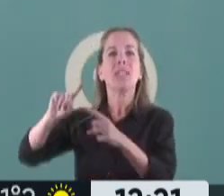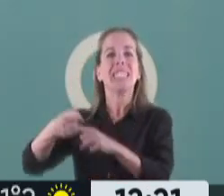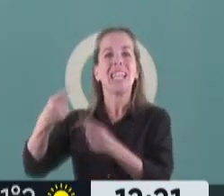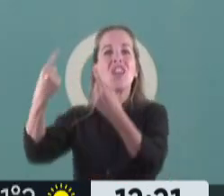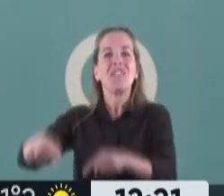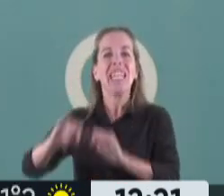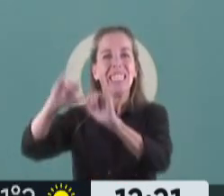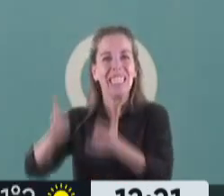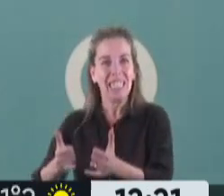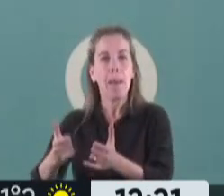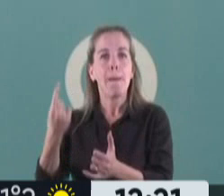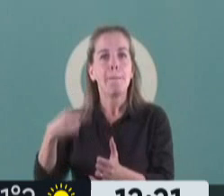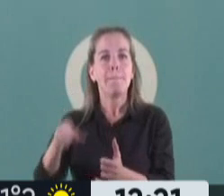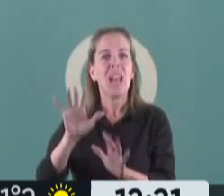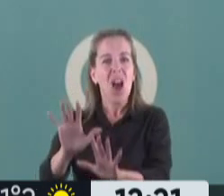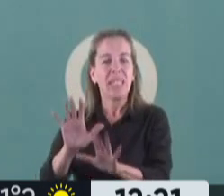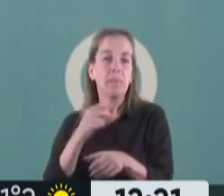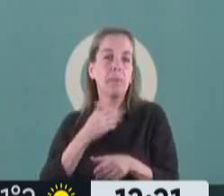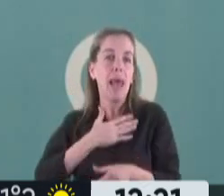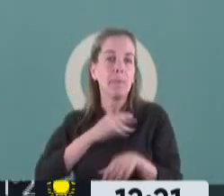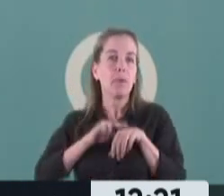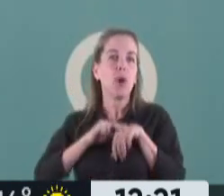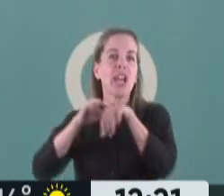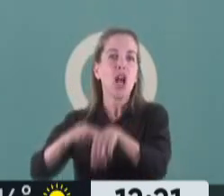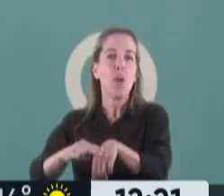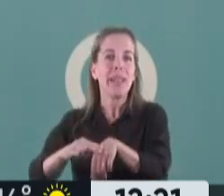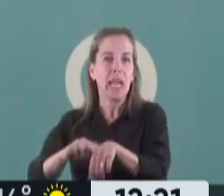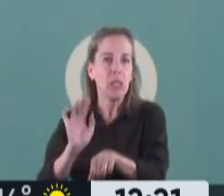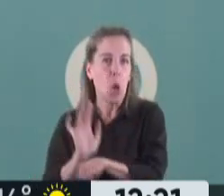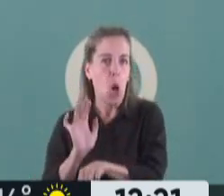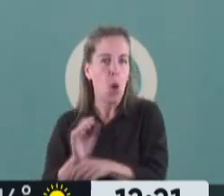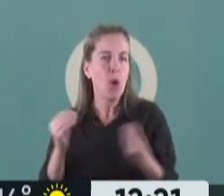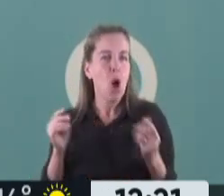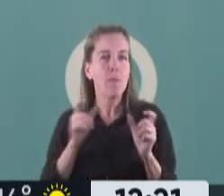distinto, pero aconsejaría